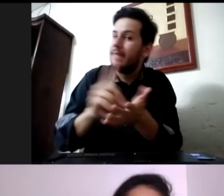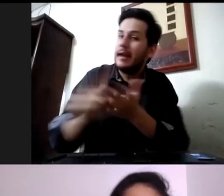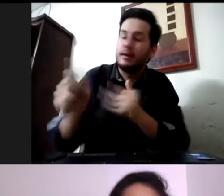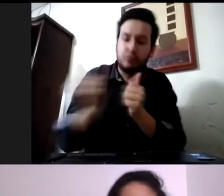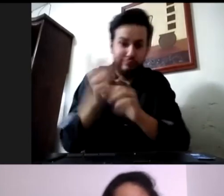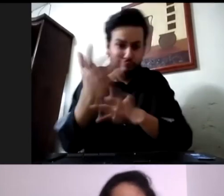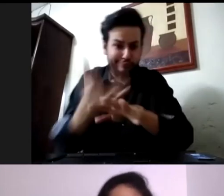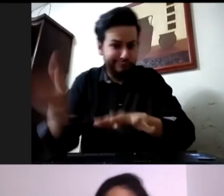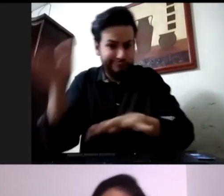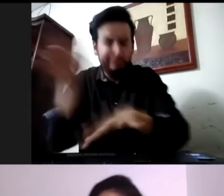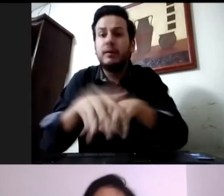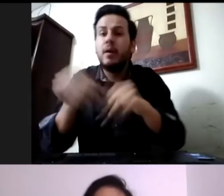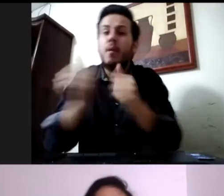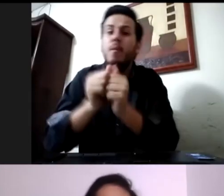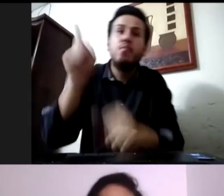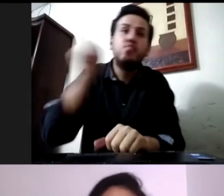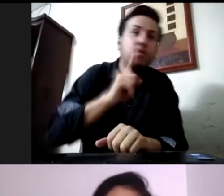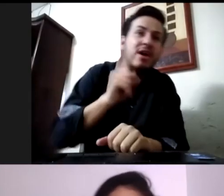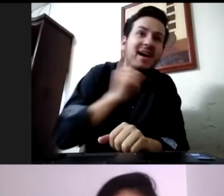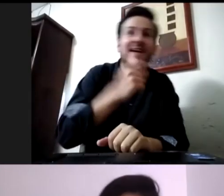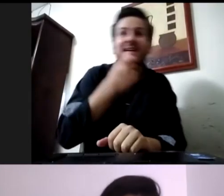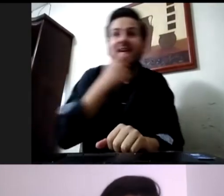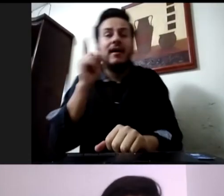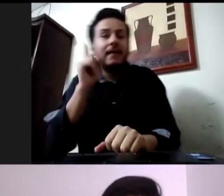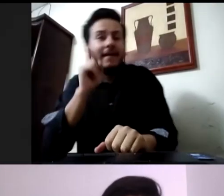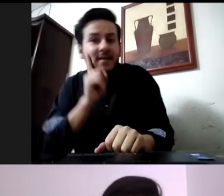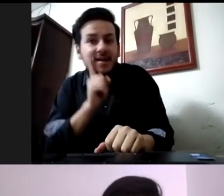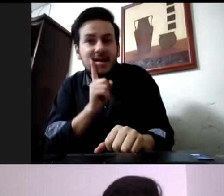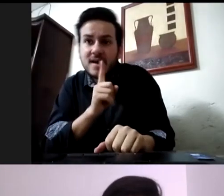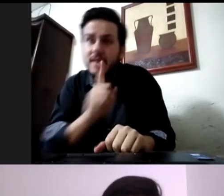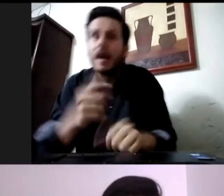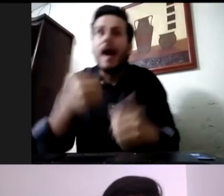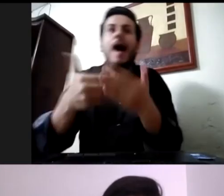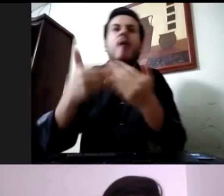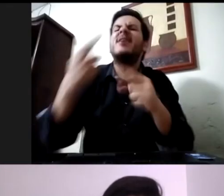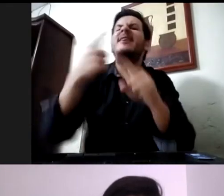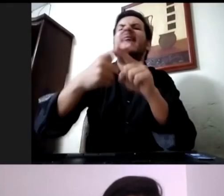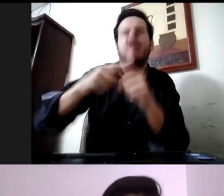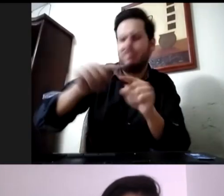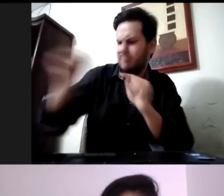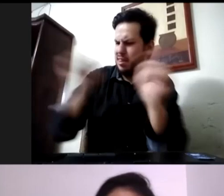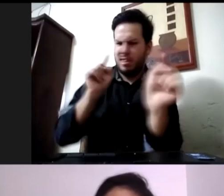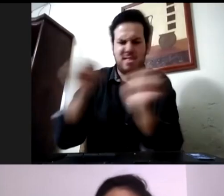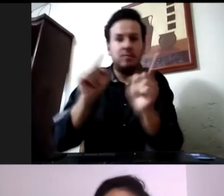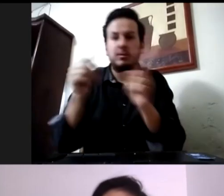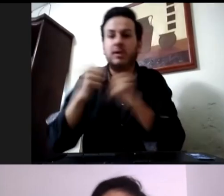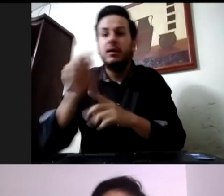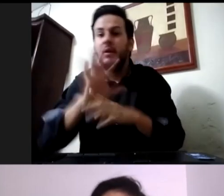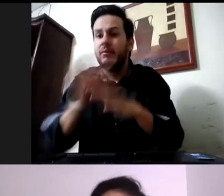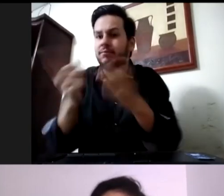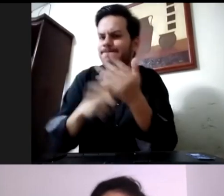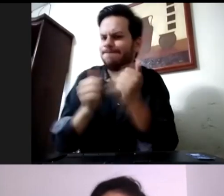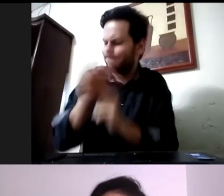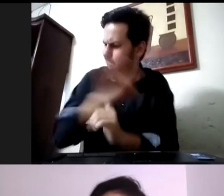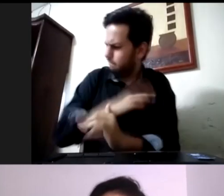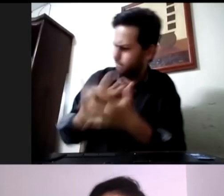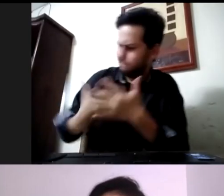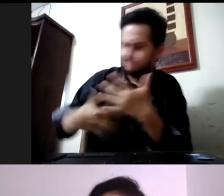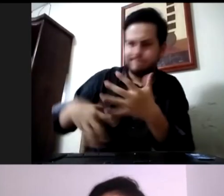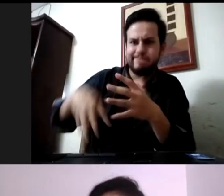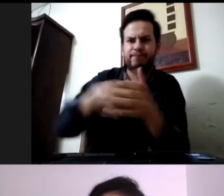las mujeres, de los niños, de las niñas, de quienes se encuentran en el marco de estas estructuras generalmente